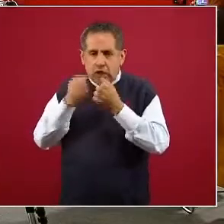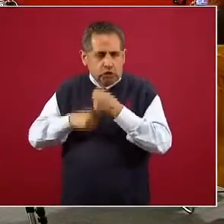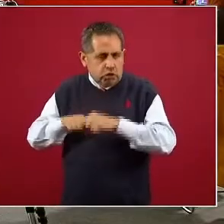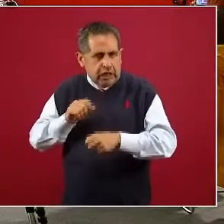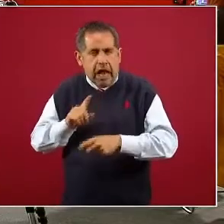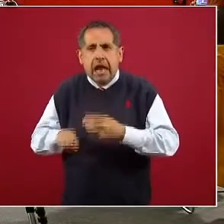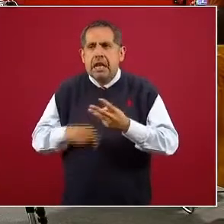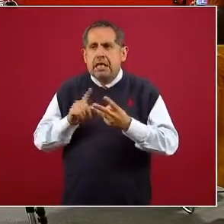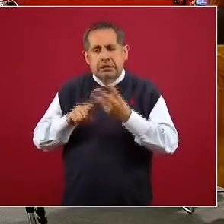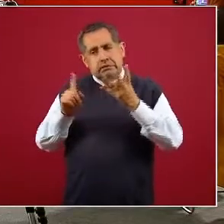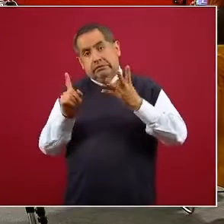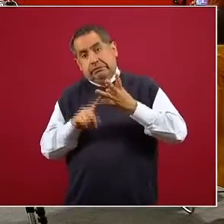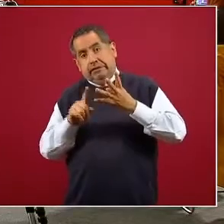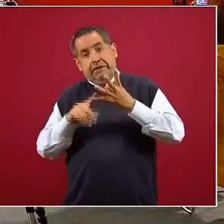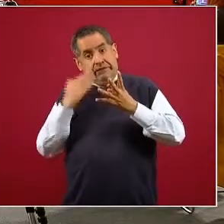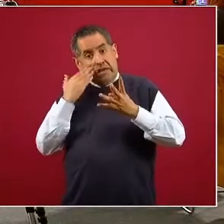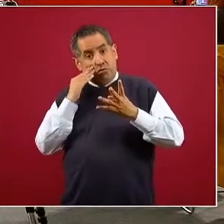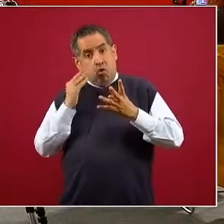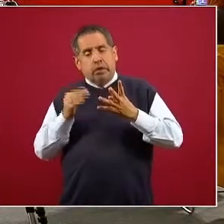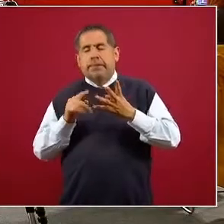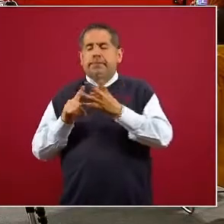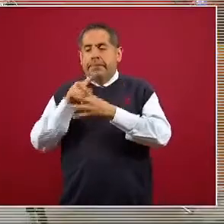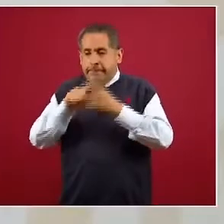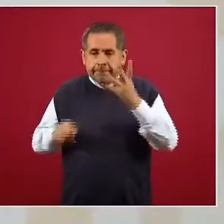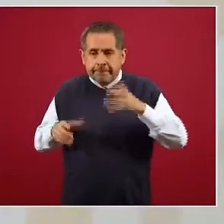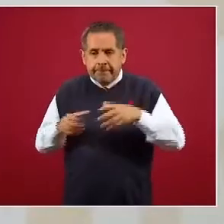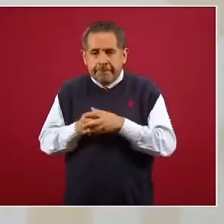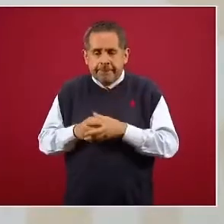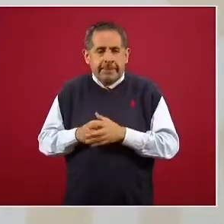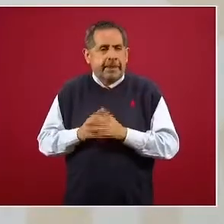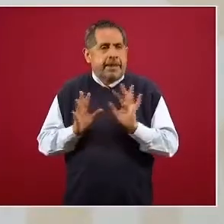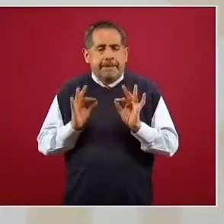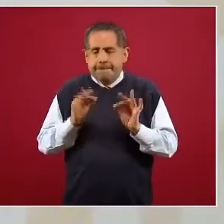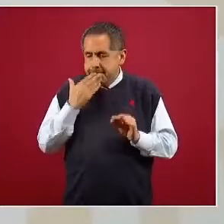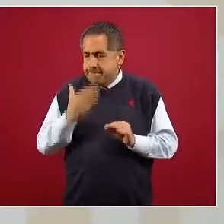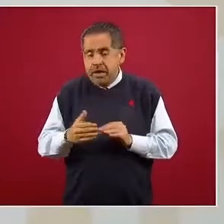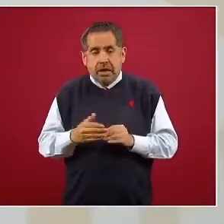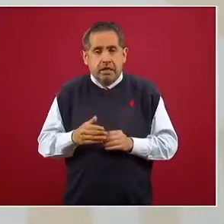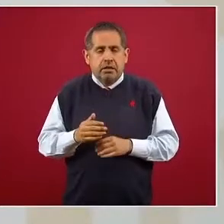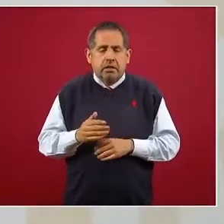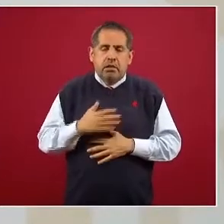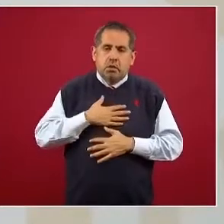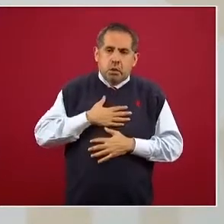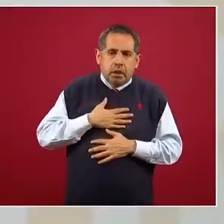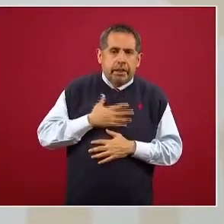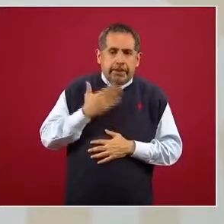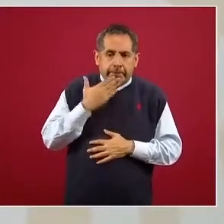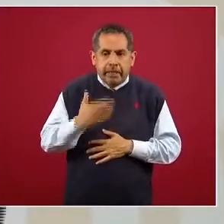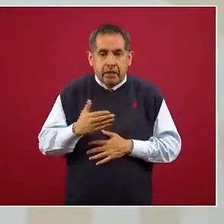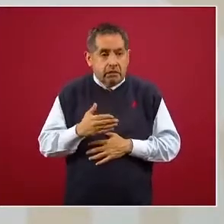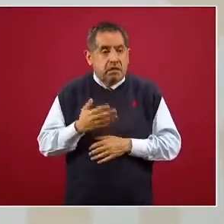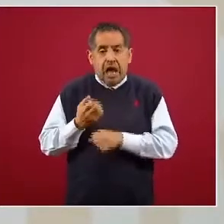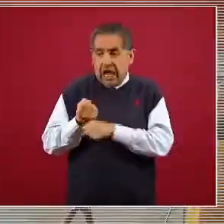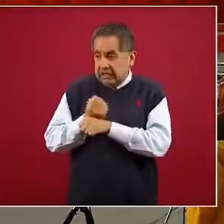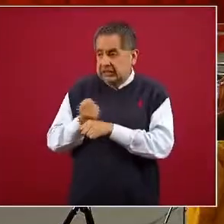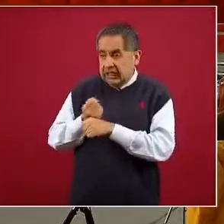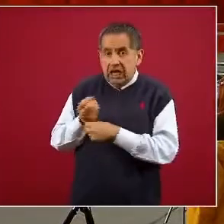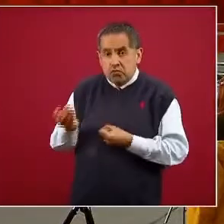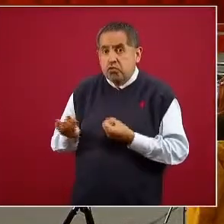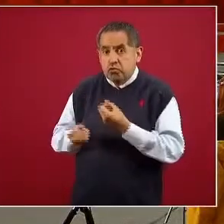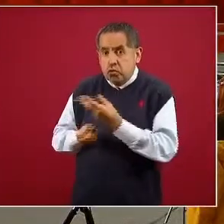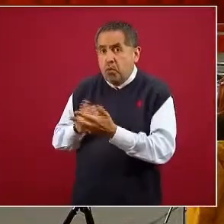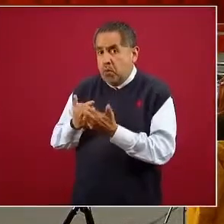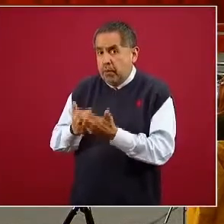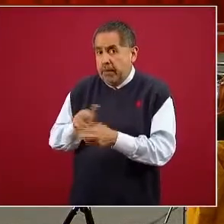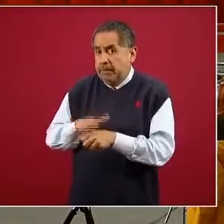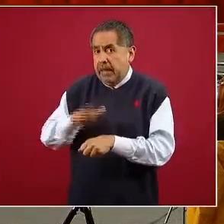Social, etcétera, ya nos ha dado un primer respiro en términos del abastecimiento, como ya lo ha